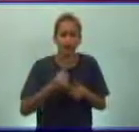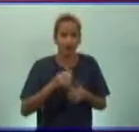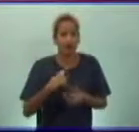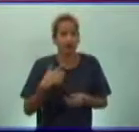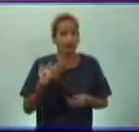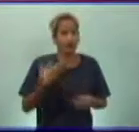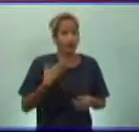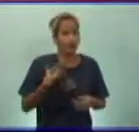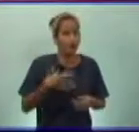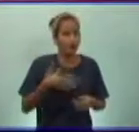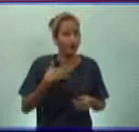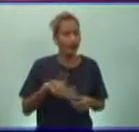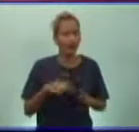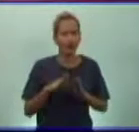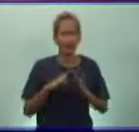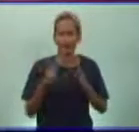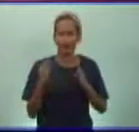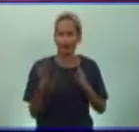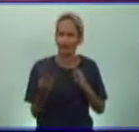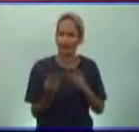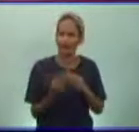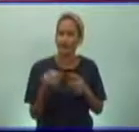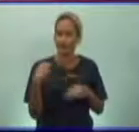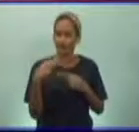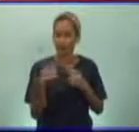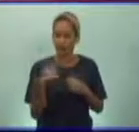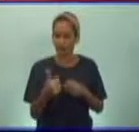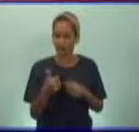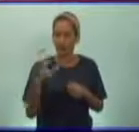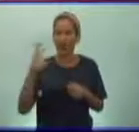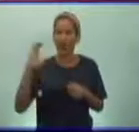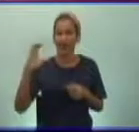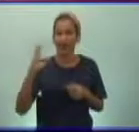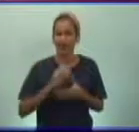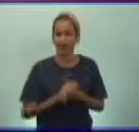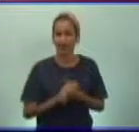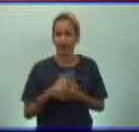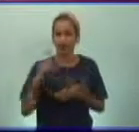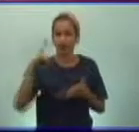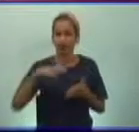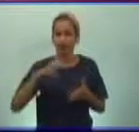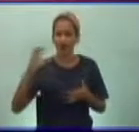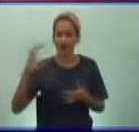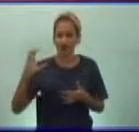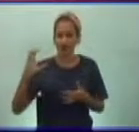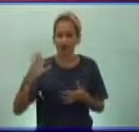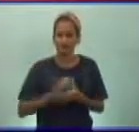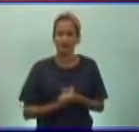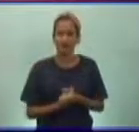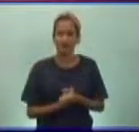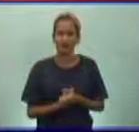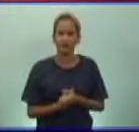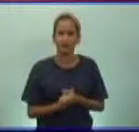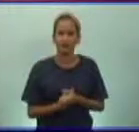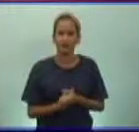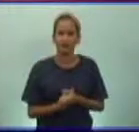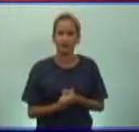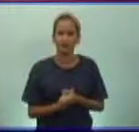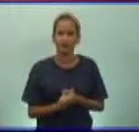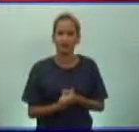espero que haya sido la mayoría, ¿verdad? Ahora sí vamos al texto que les comenté.